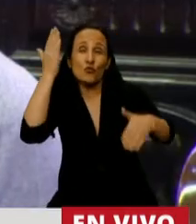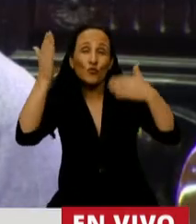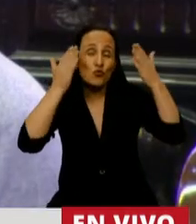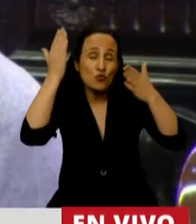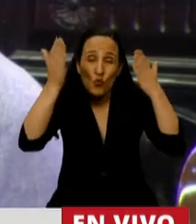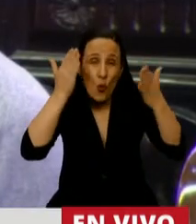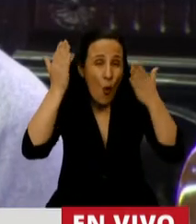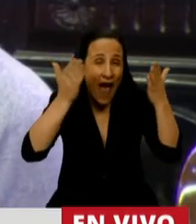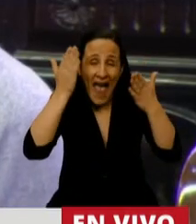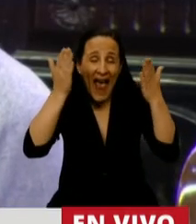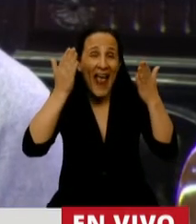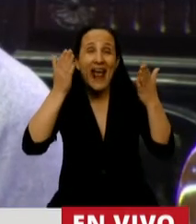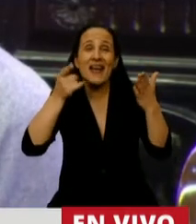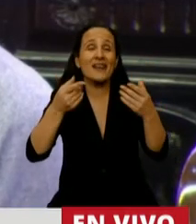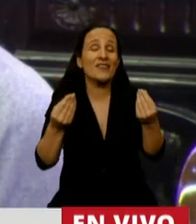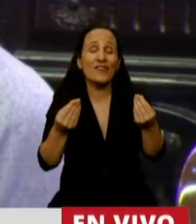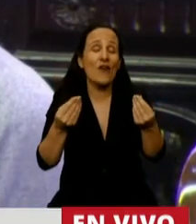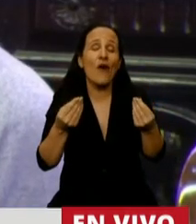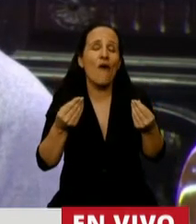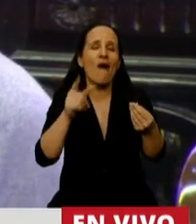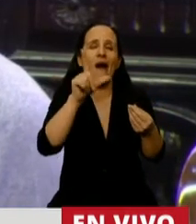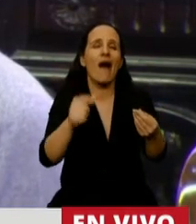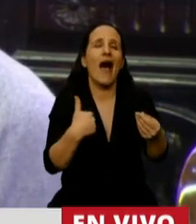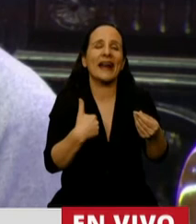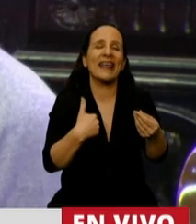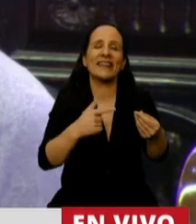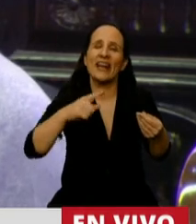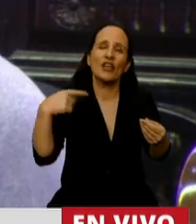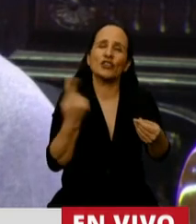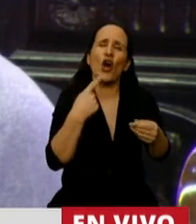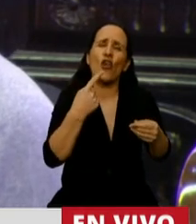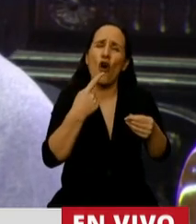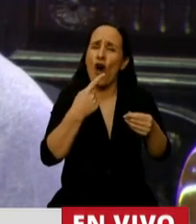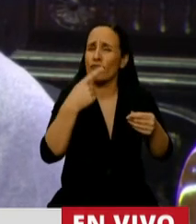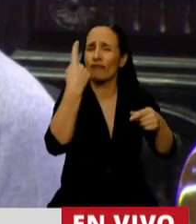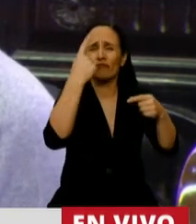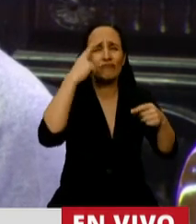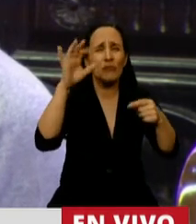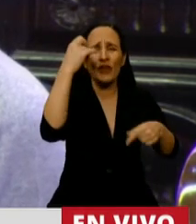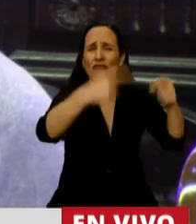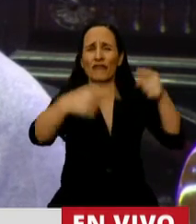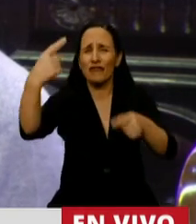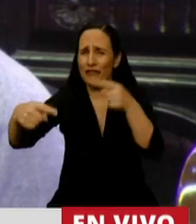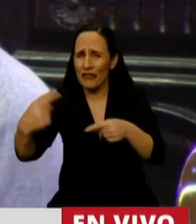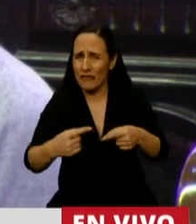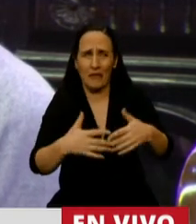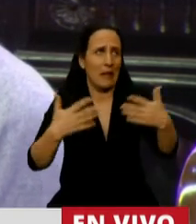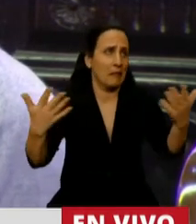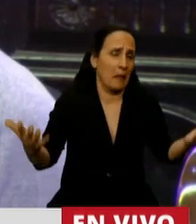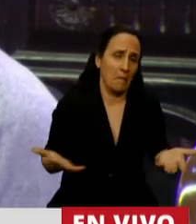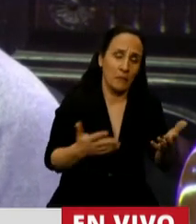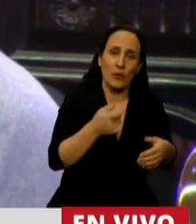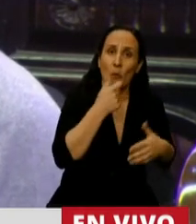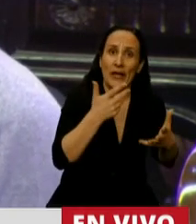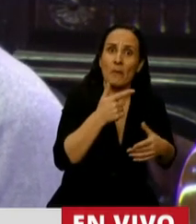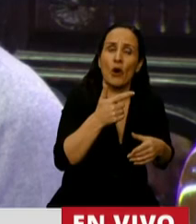permítame soñar con un país donde todos cantemos algo diferente donde cantemos por ejemplo que el